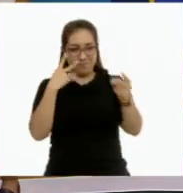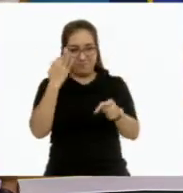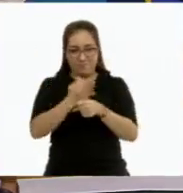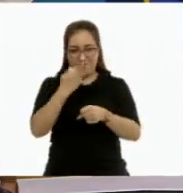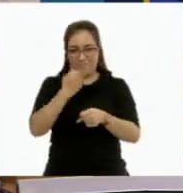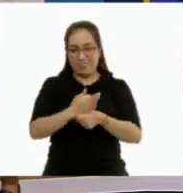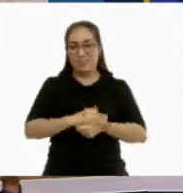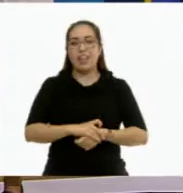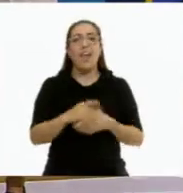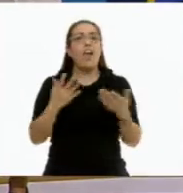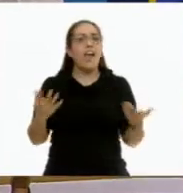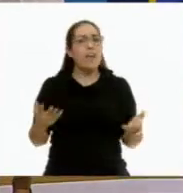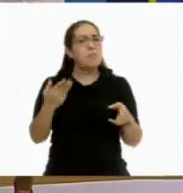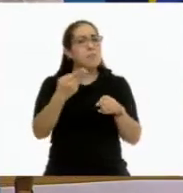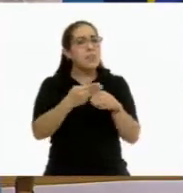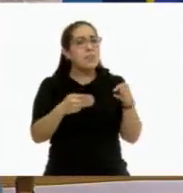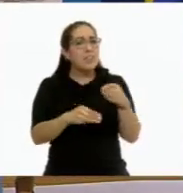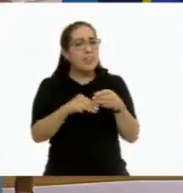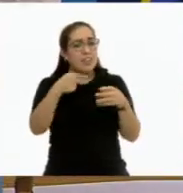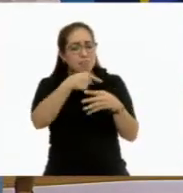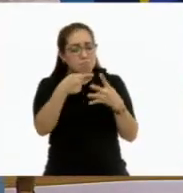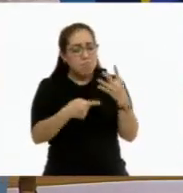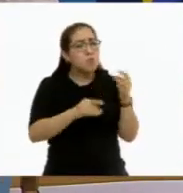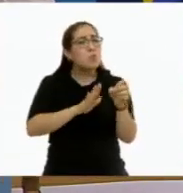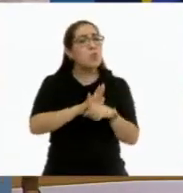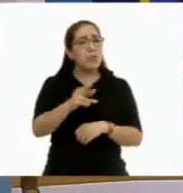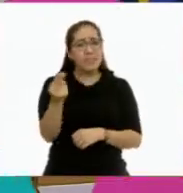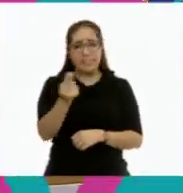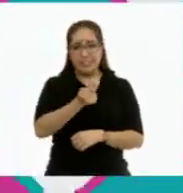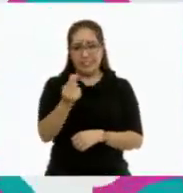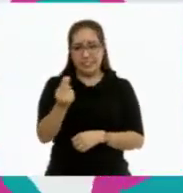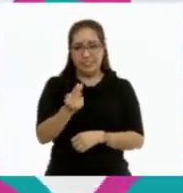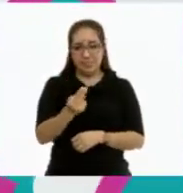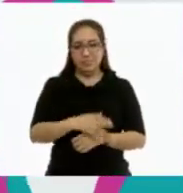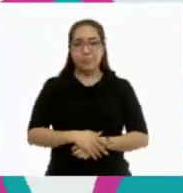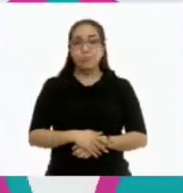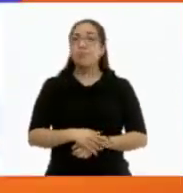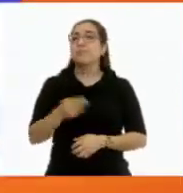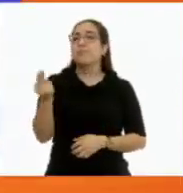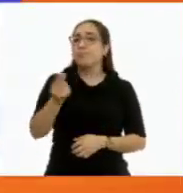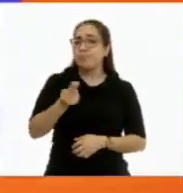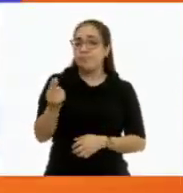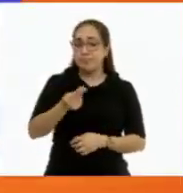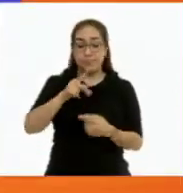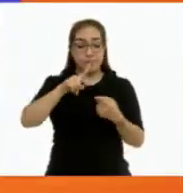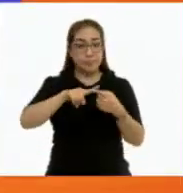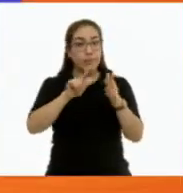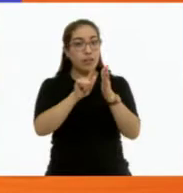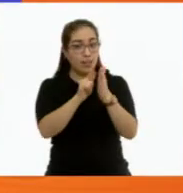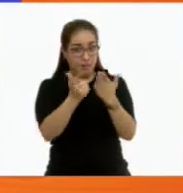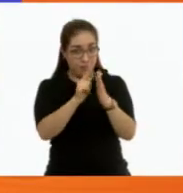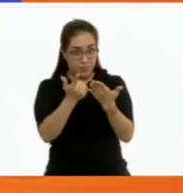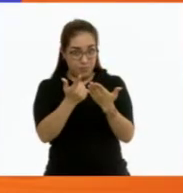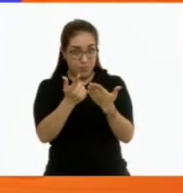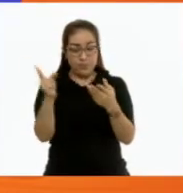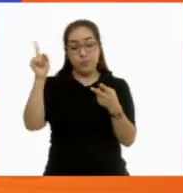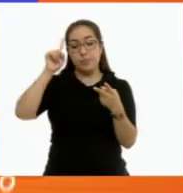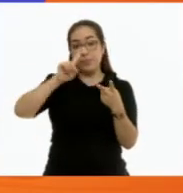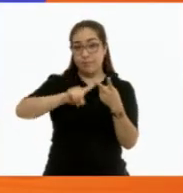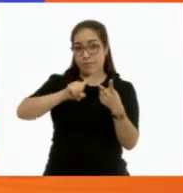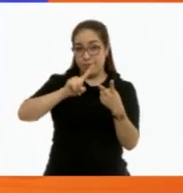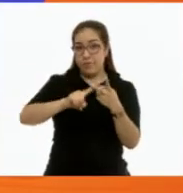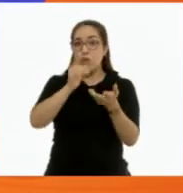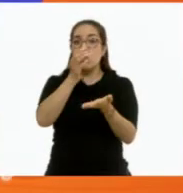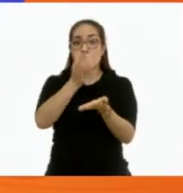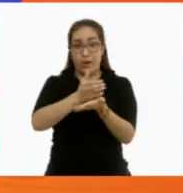¿Y qué materiales necesitamos para nuestra sesión de hoy? Vamos a necesitar tu libro de texto, ajá, vamos a necesitar